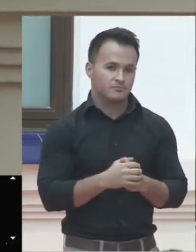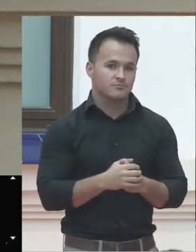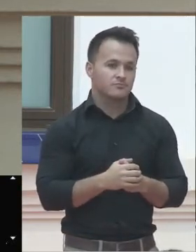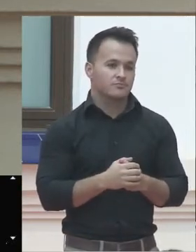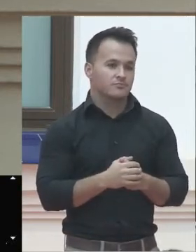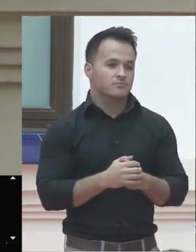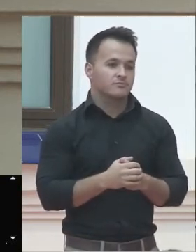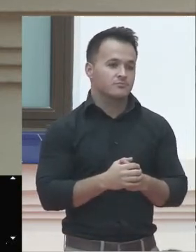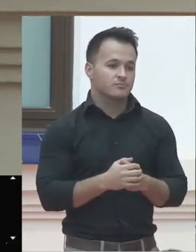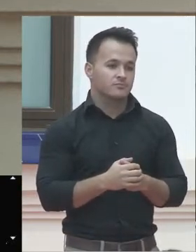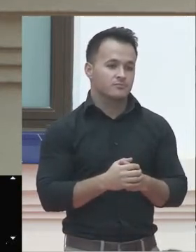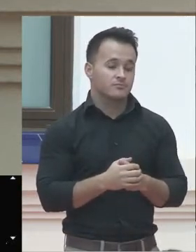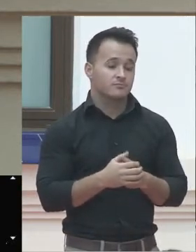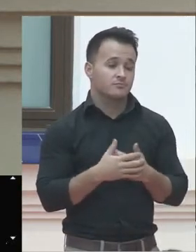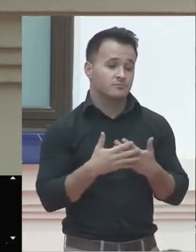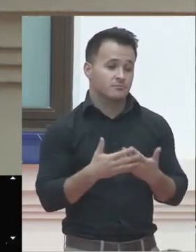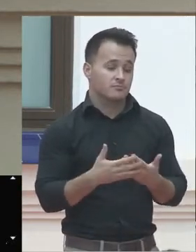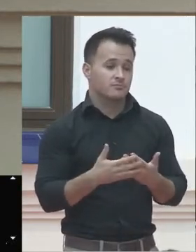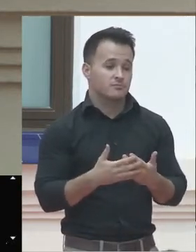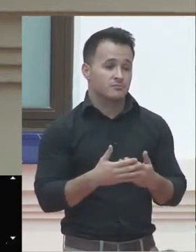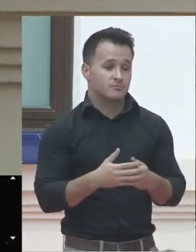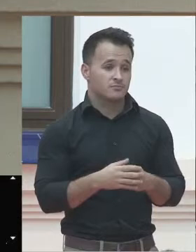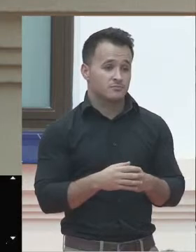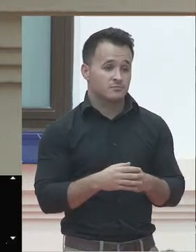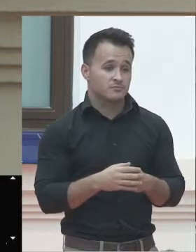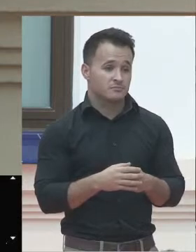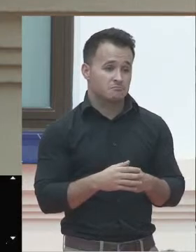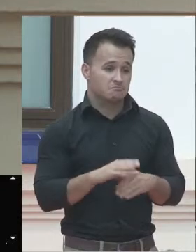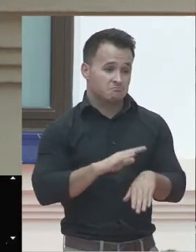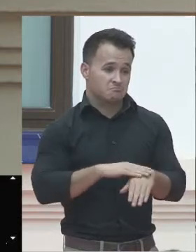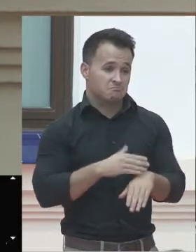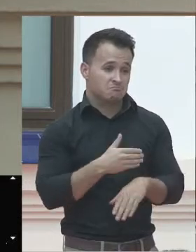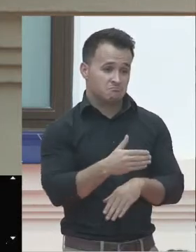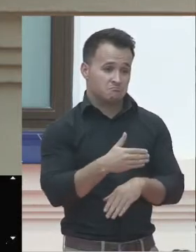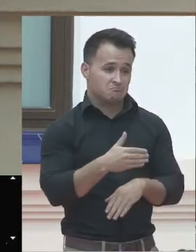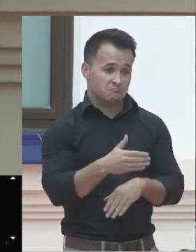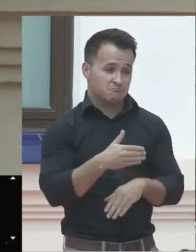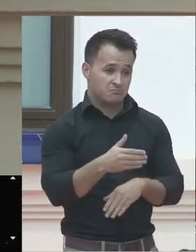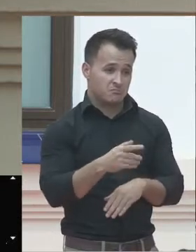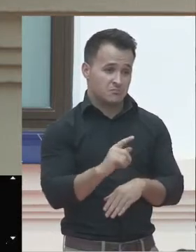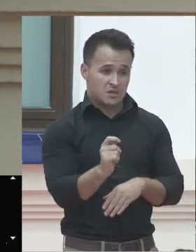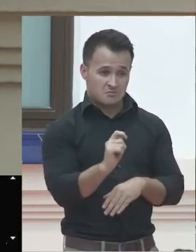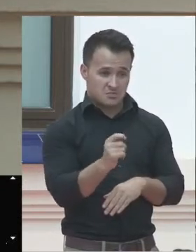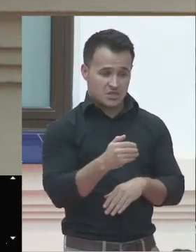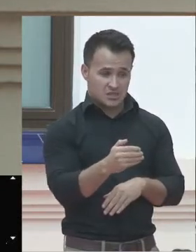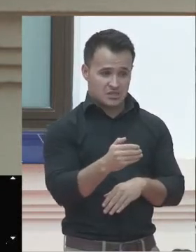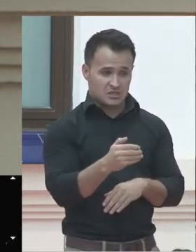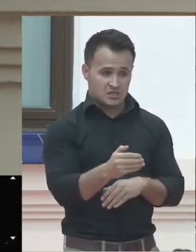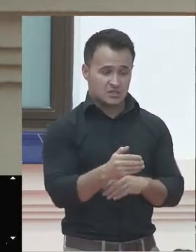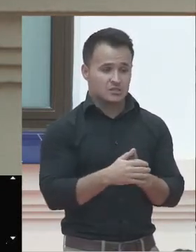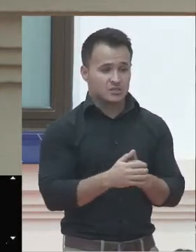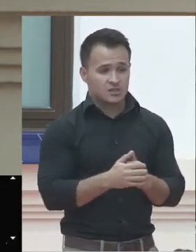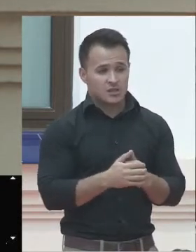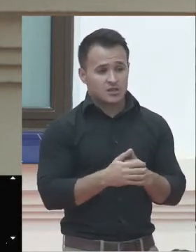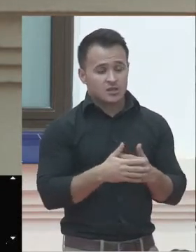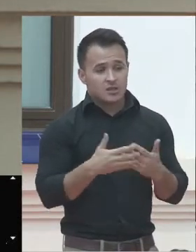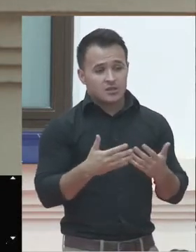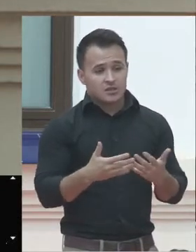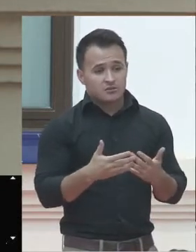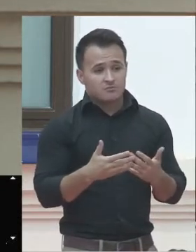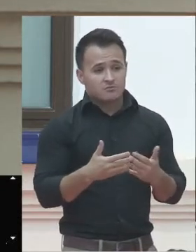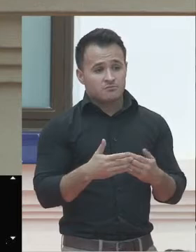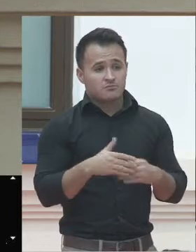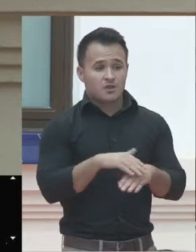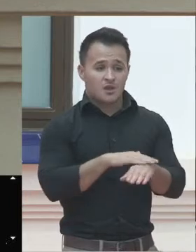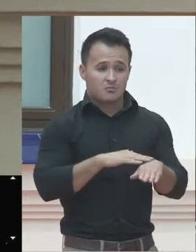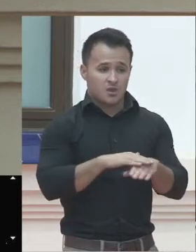promulgación. Y para otoño, o sea, para estos meses, se espera que la Organización